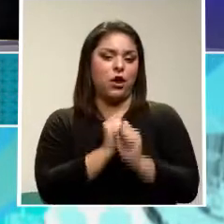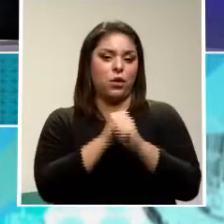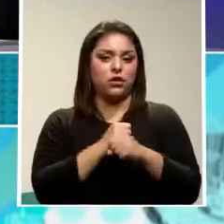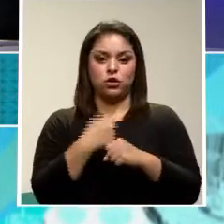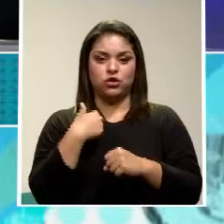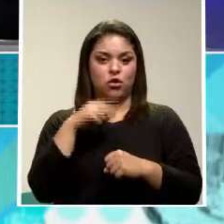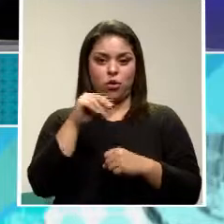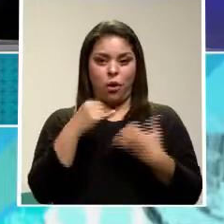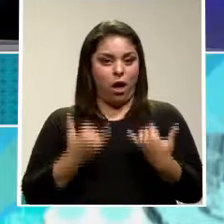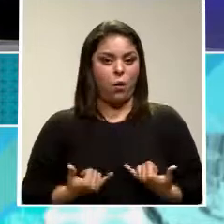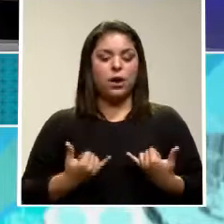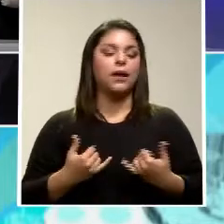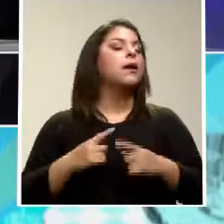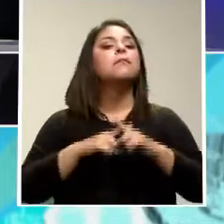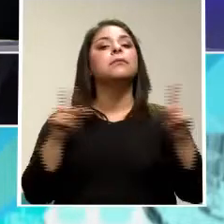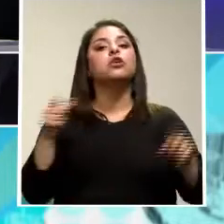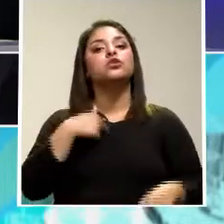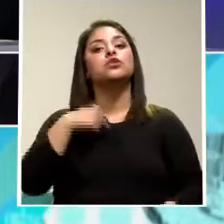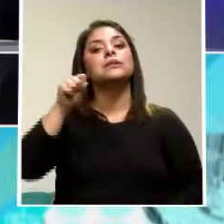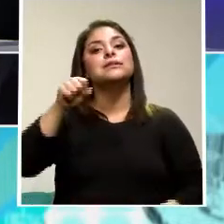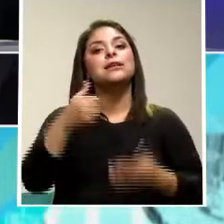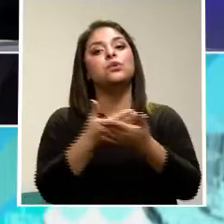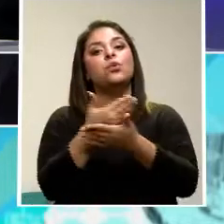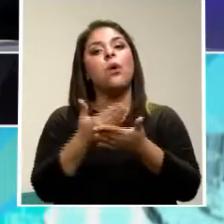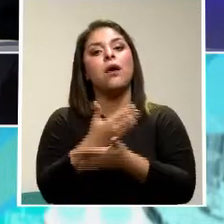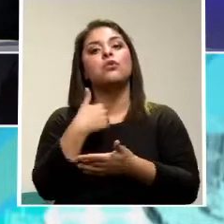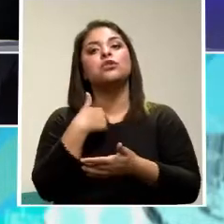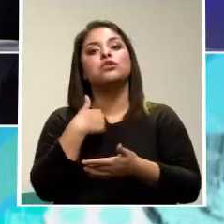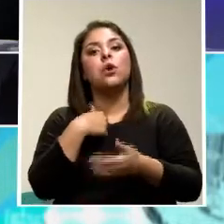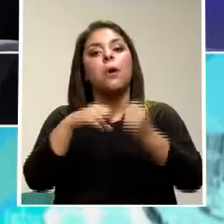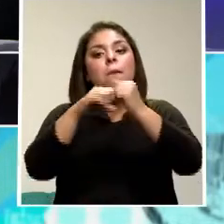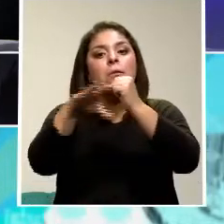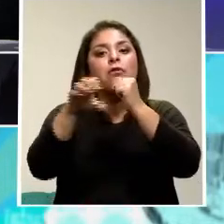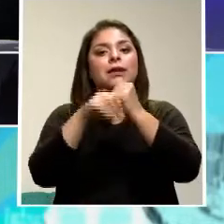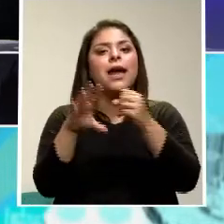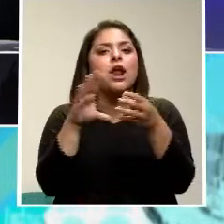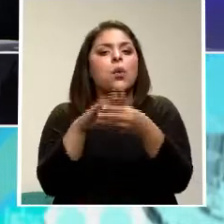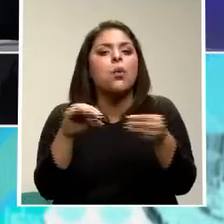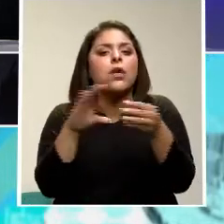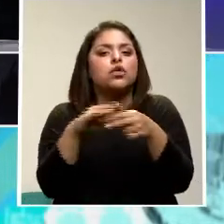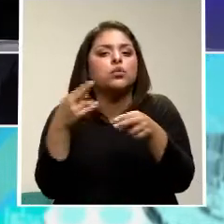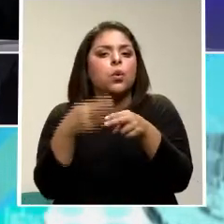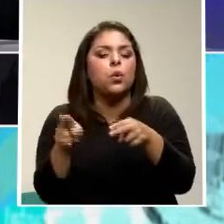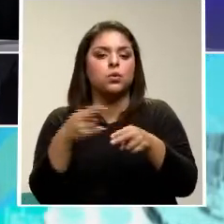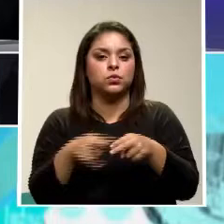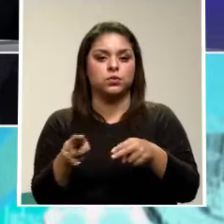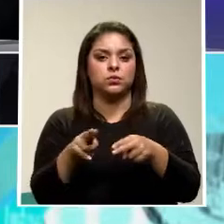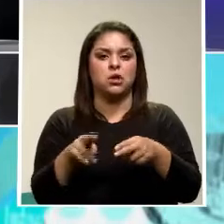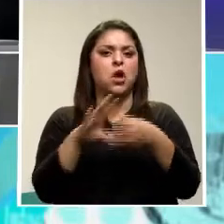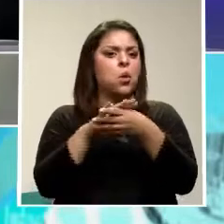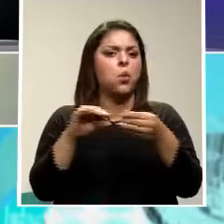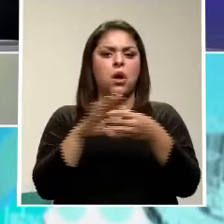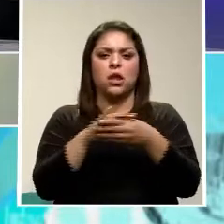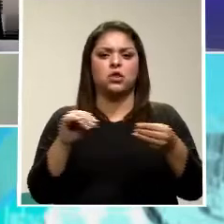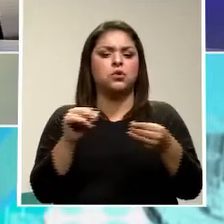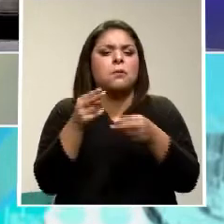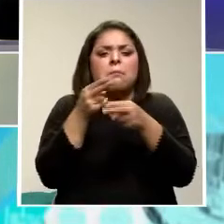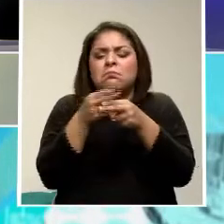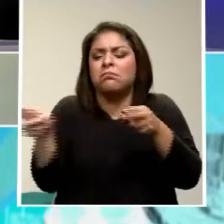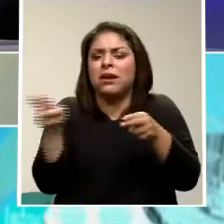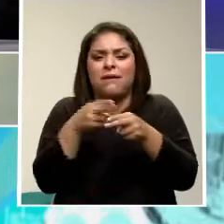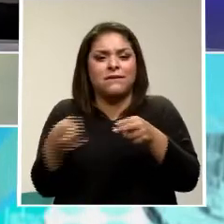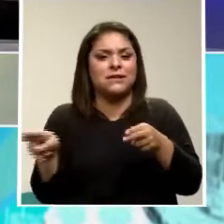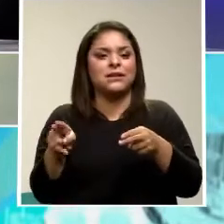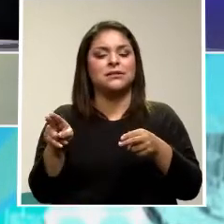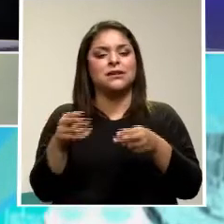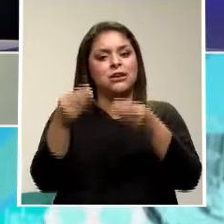hacer ahora. Lo que sí hice nuevo fue publicar cuentitos, porque fragmentos. Sí, no eran cuentos enteros, eran breves,